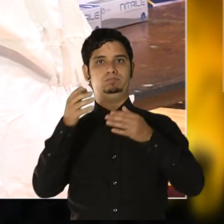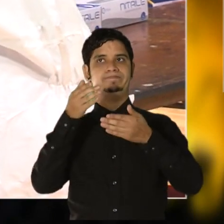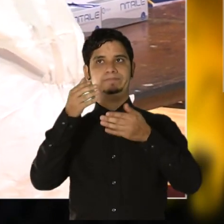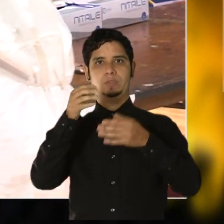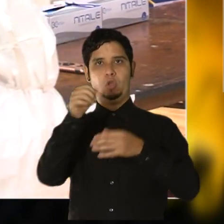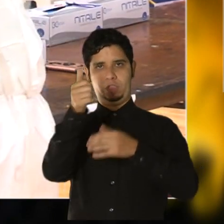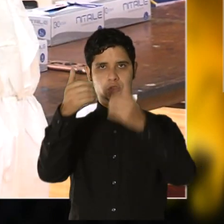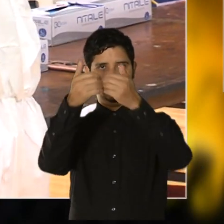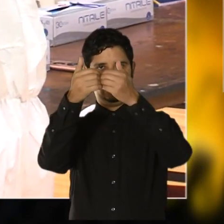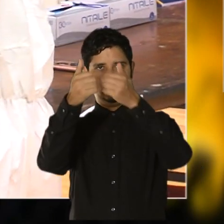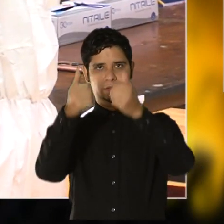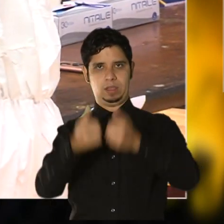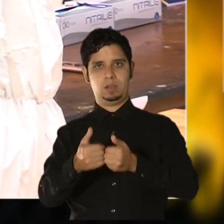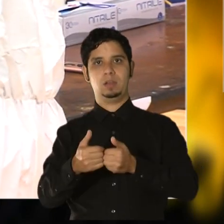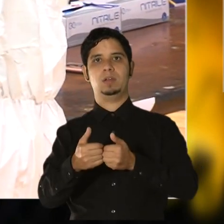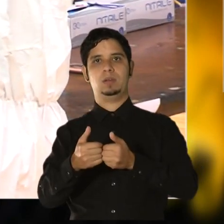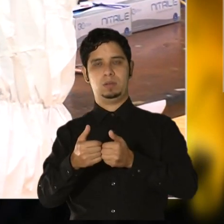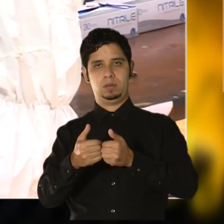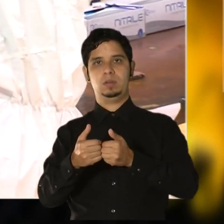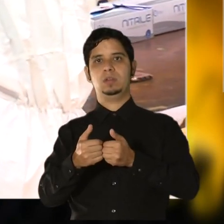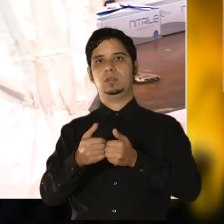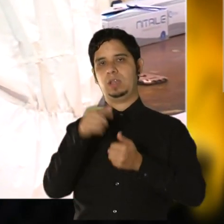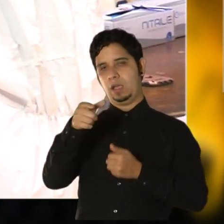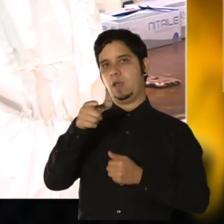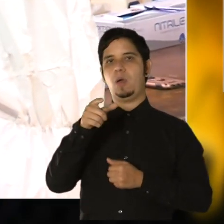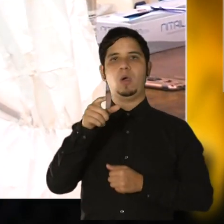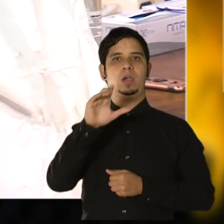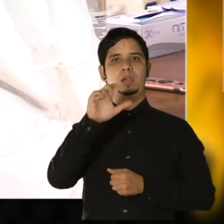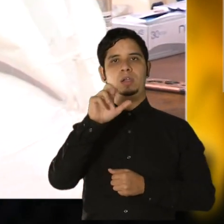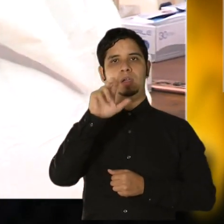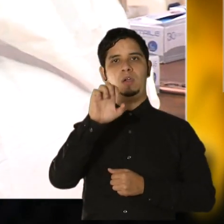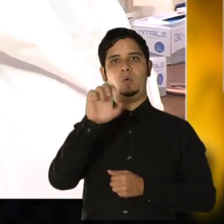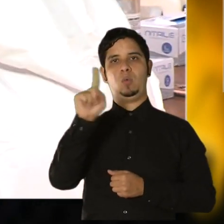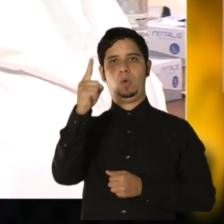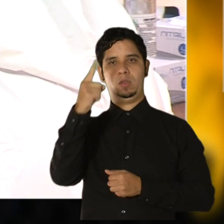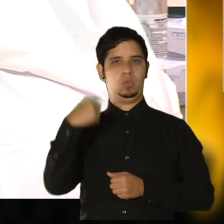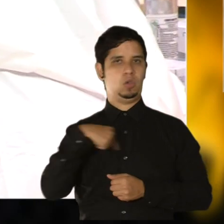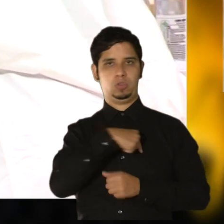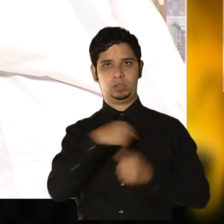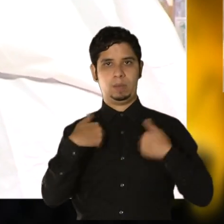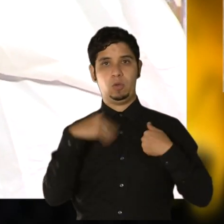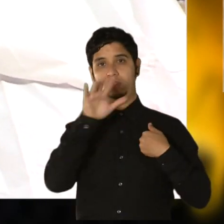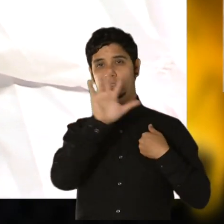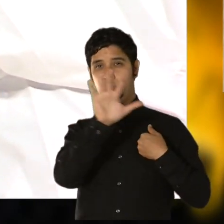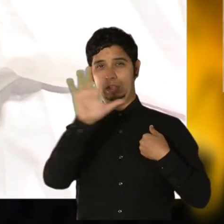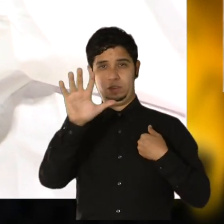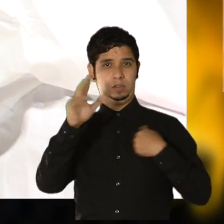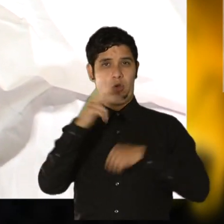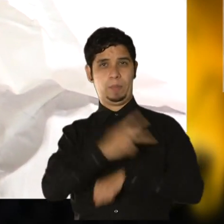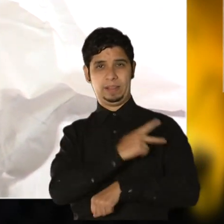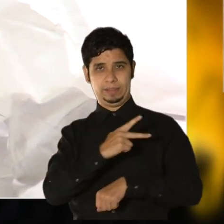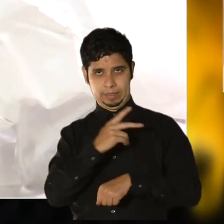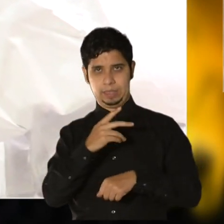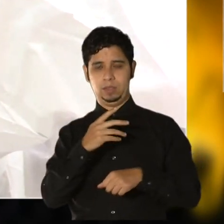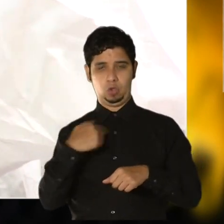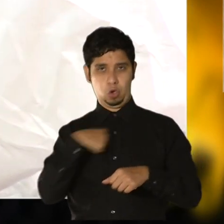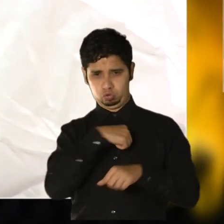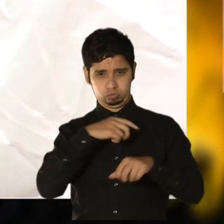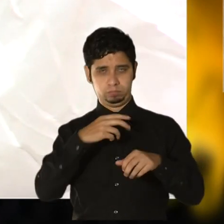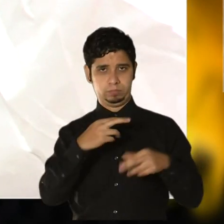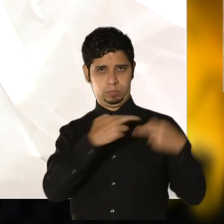la compañía, que en aquel entonces se llamaba Care One. Nosotros teníamos a cargo 55 pacientes en mi unidad, los